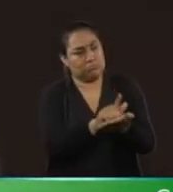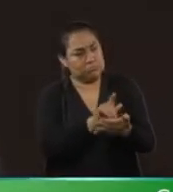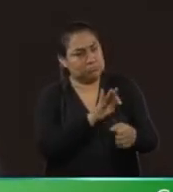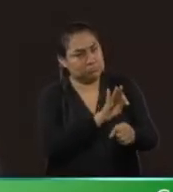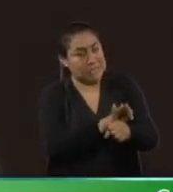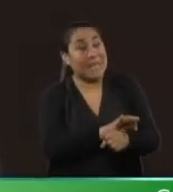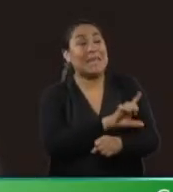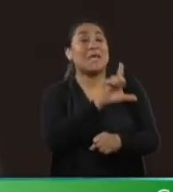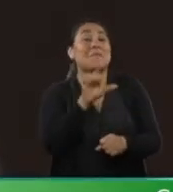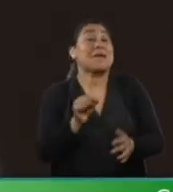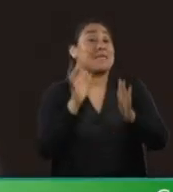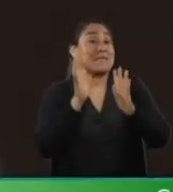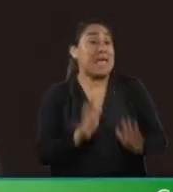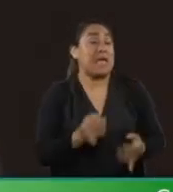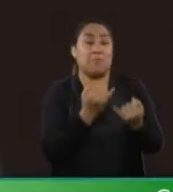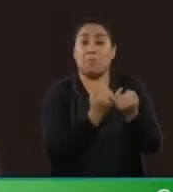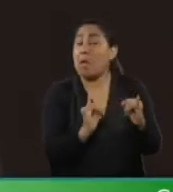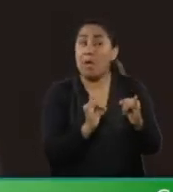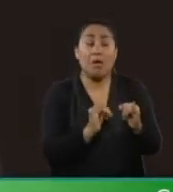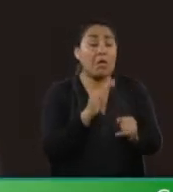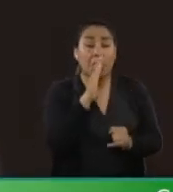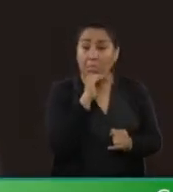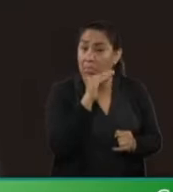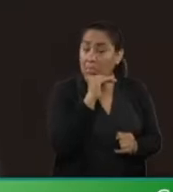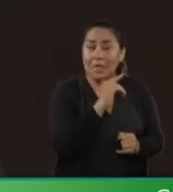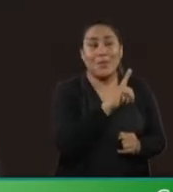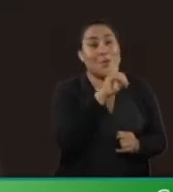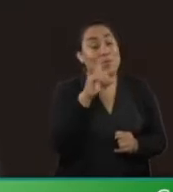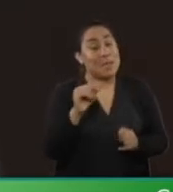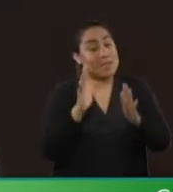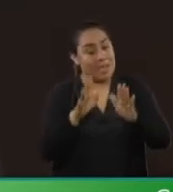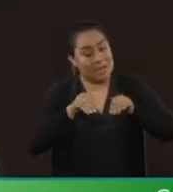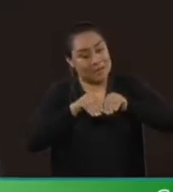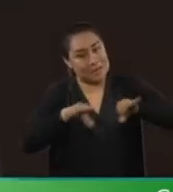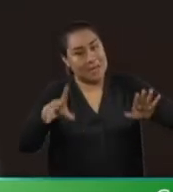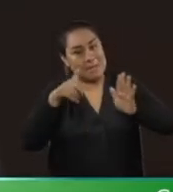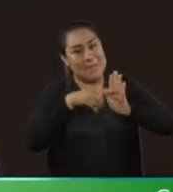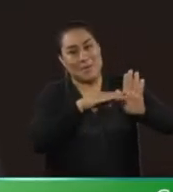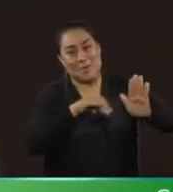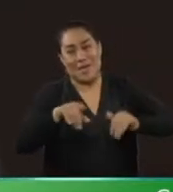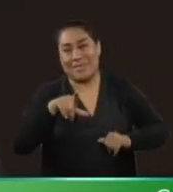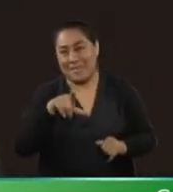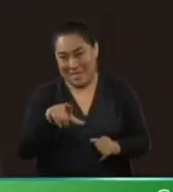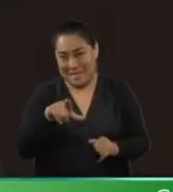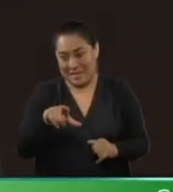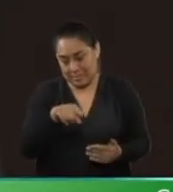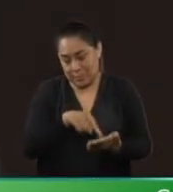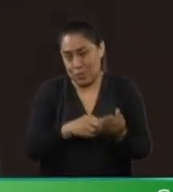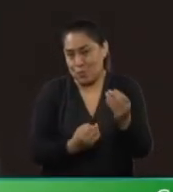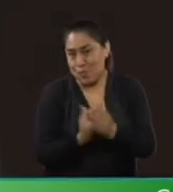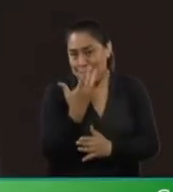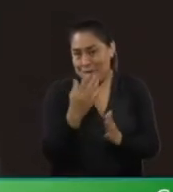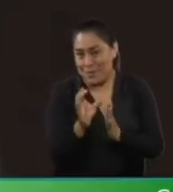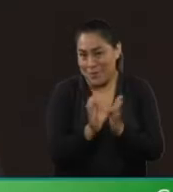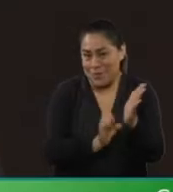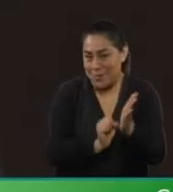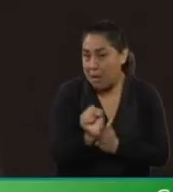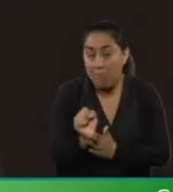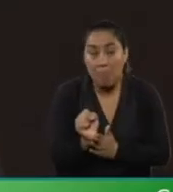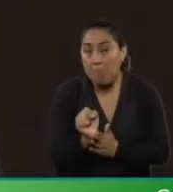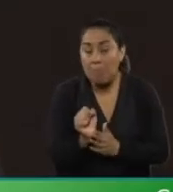nuestra independencia, ni mucho menos al promulgarse en 1917 nuestra actual